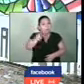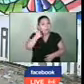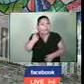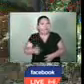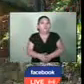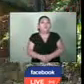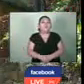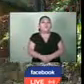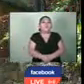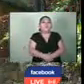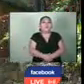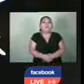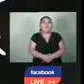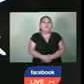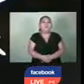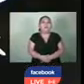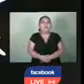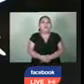continuación.